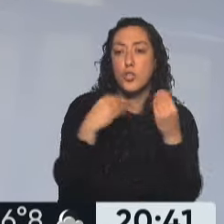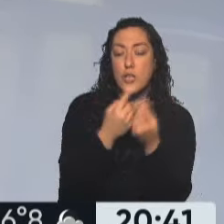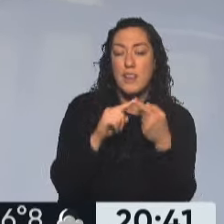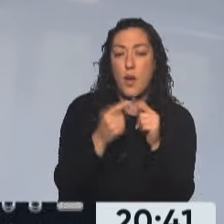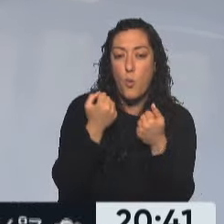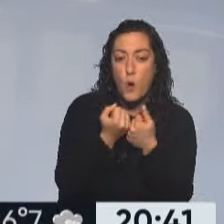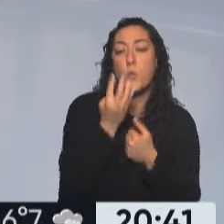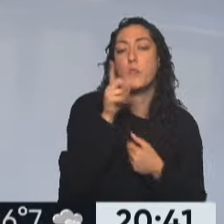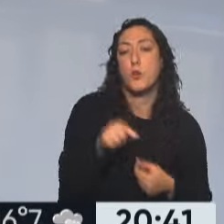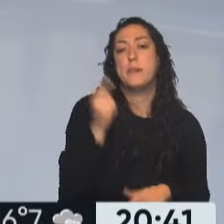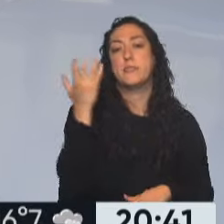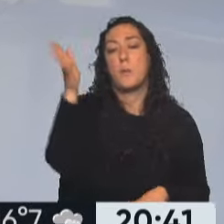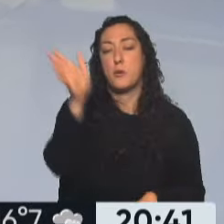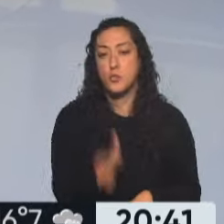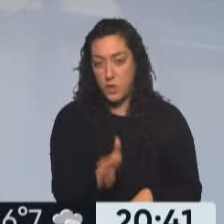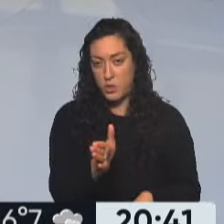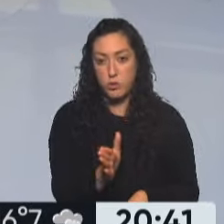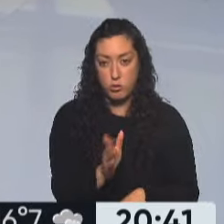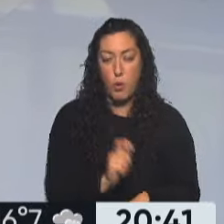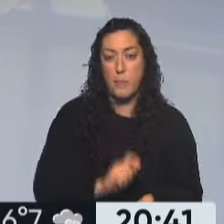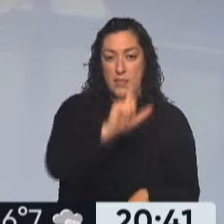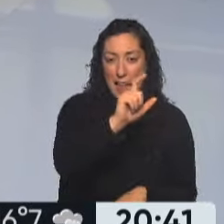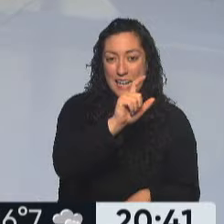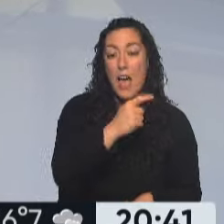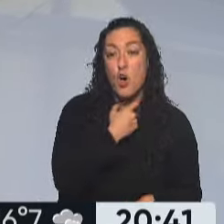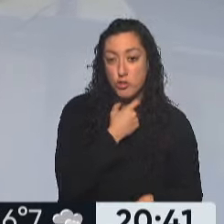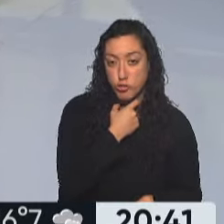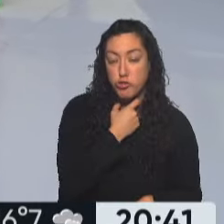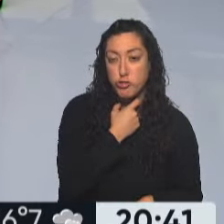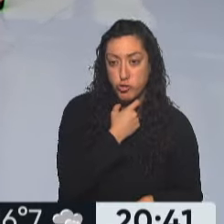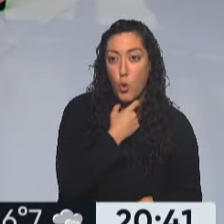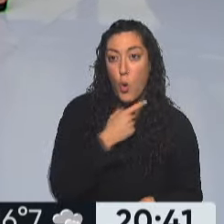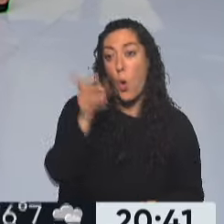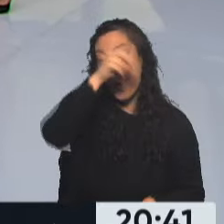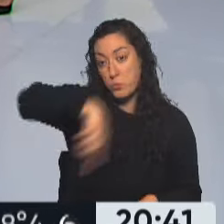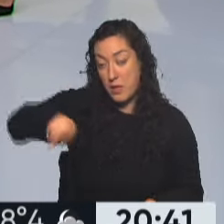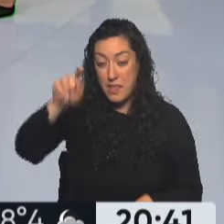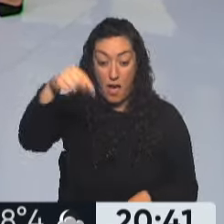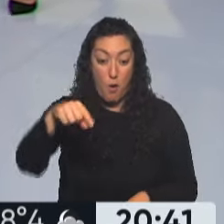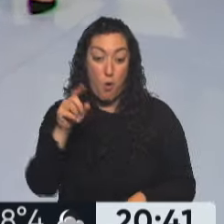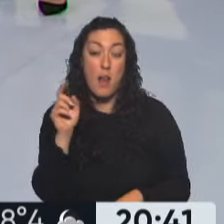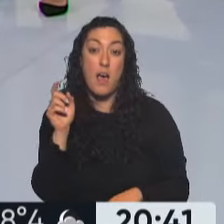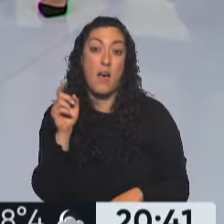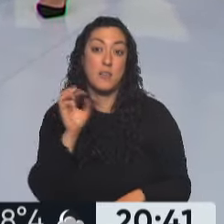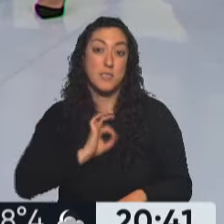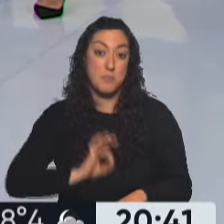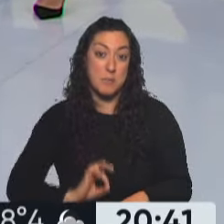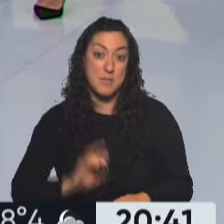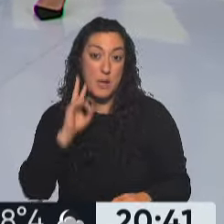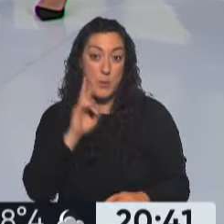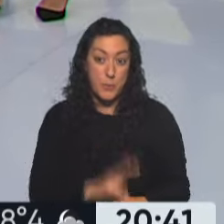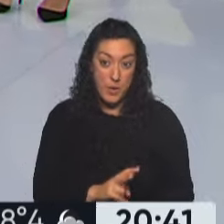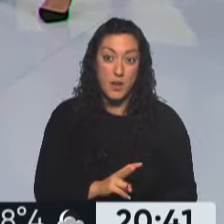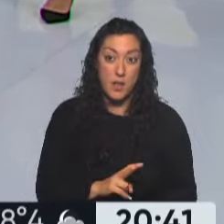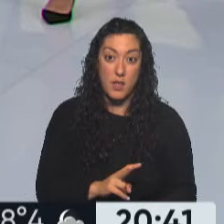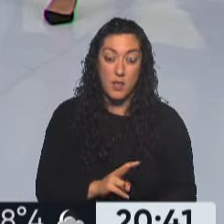del 4,5% para el mes de agosto y esto es lo que vos estás viendo reflejado en tus expensas.